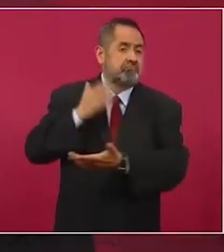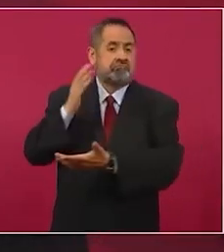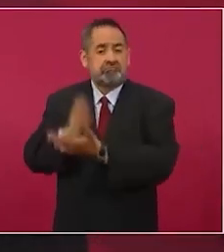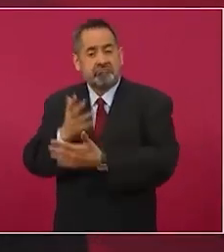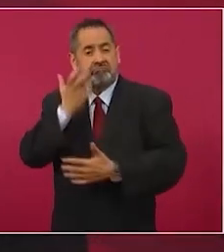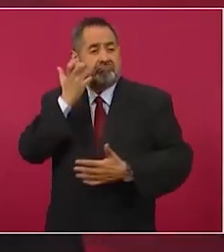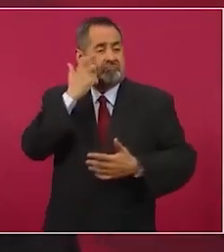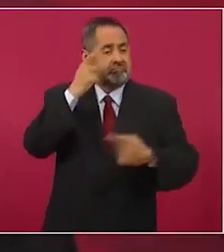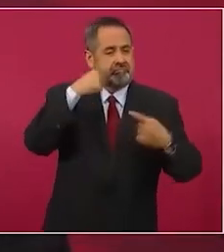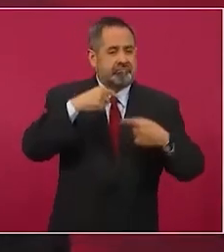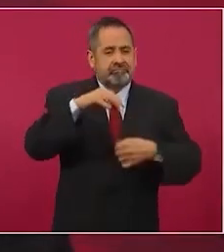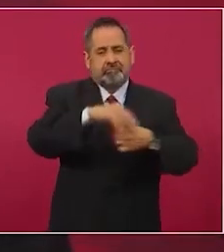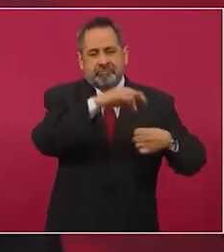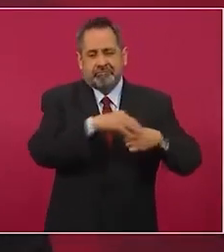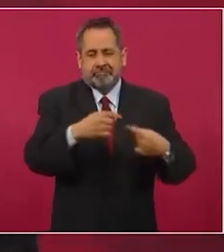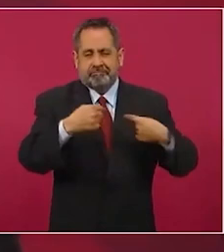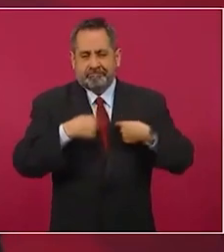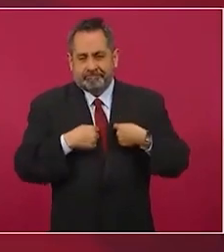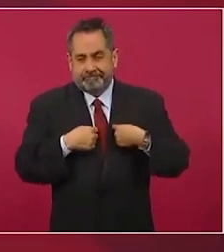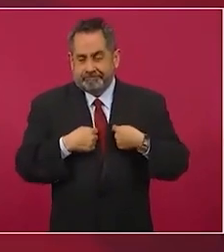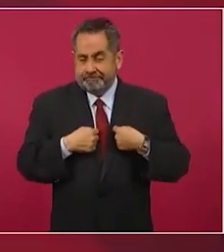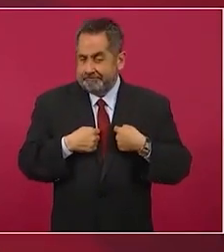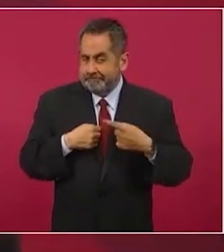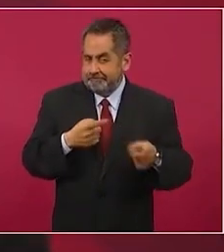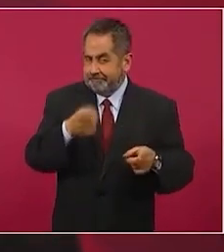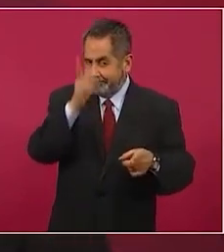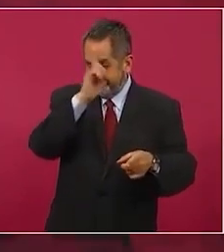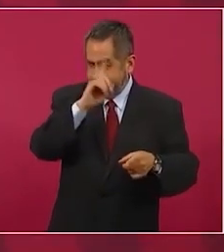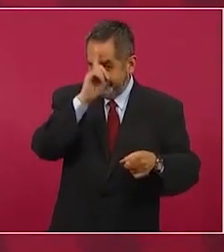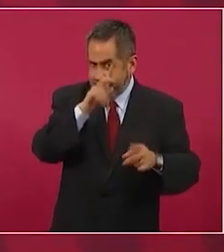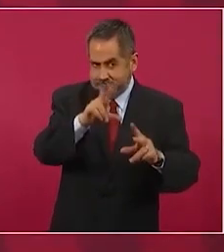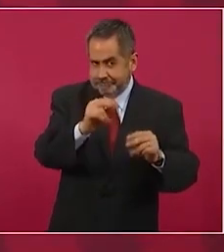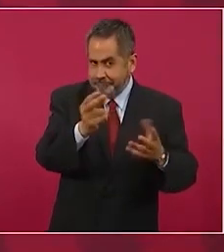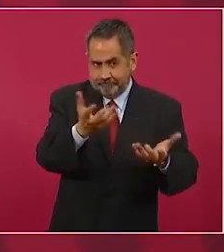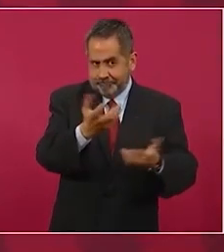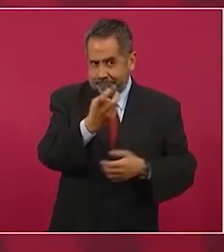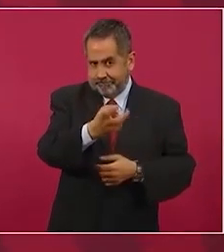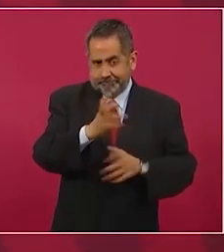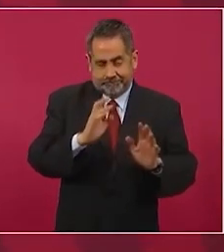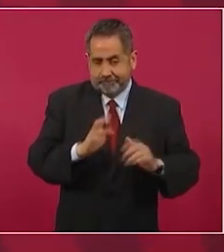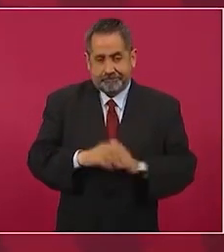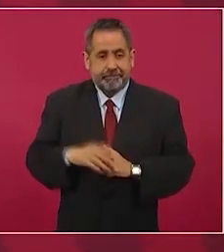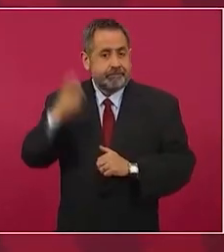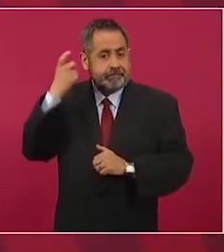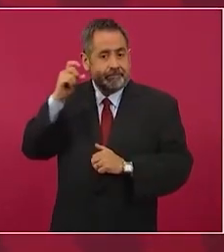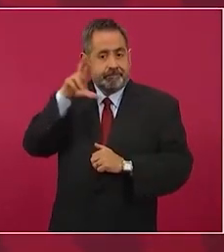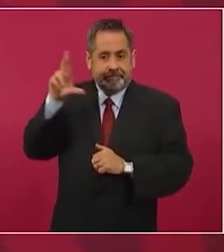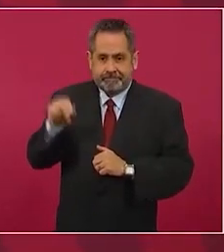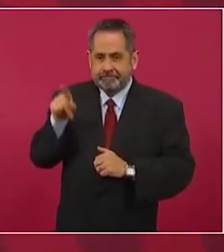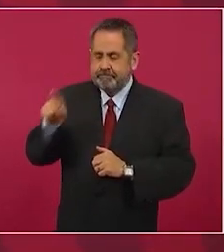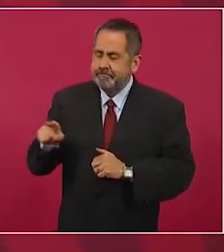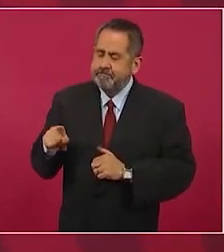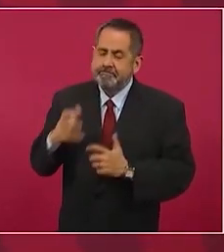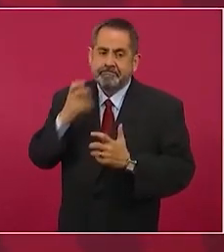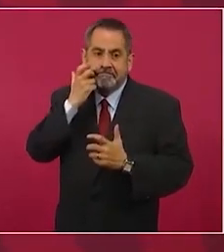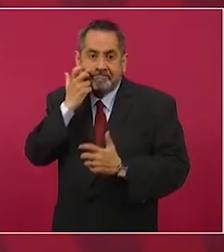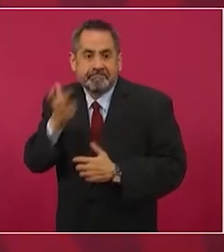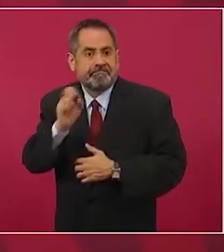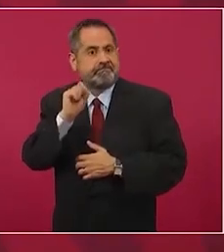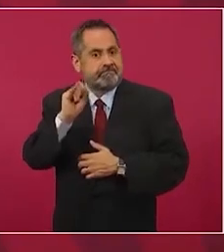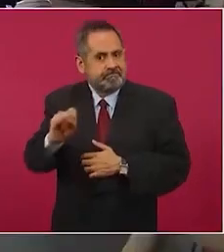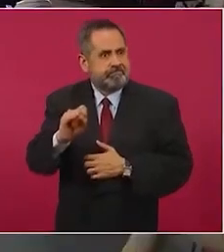Tren Maya. Pues yo les recomendaría que no lo hicieran, porque la gente en Quintana Roo quiere el Tren Maya.